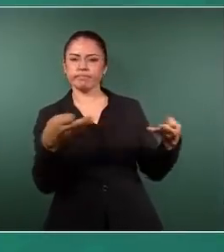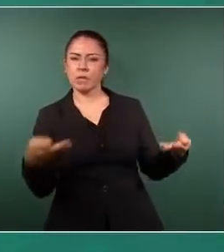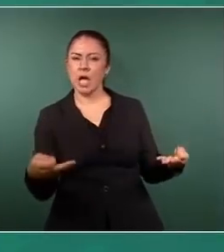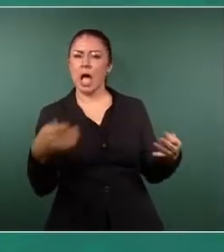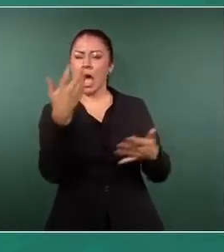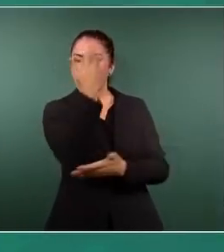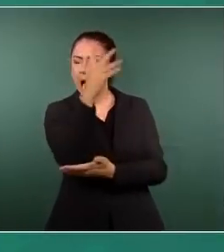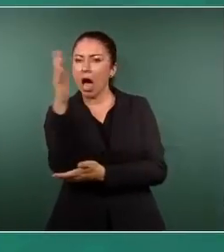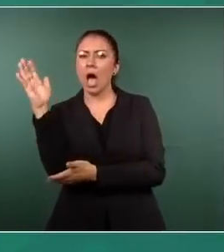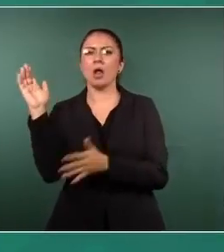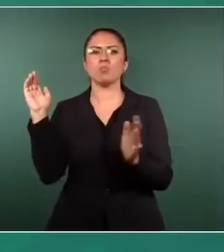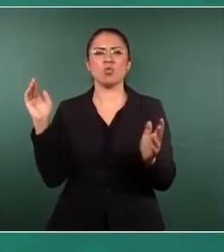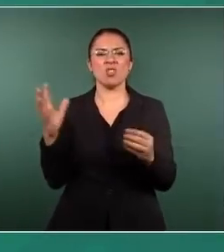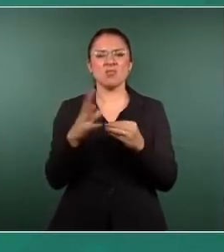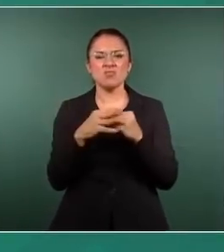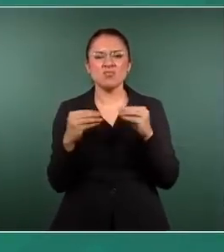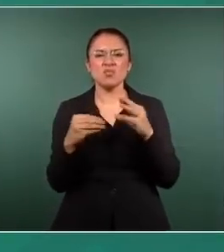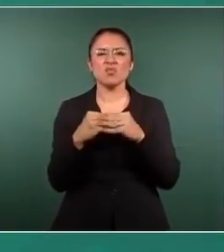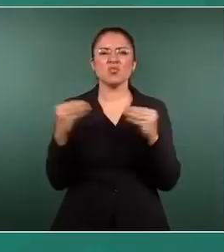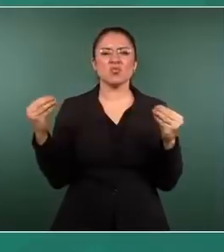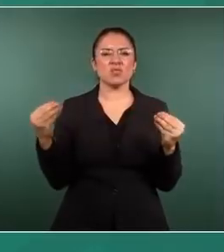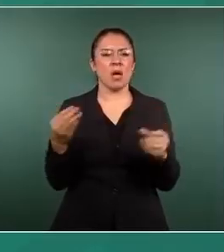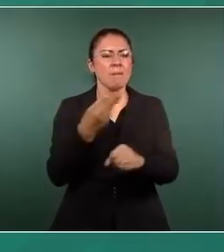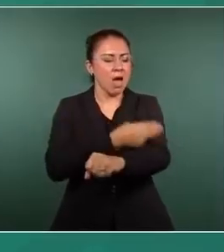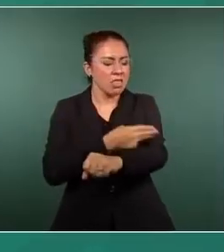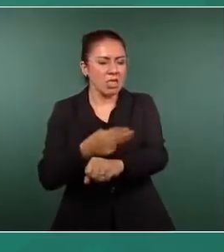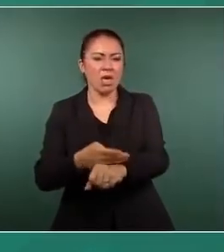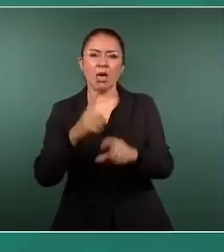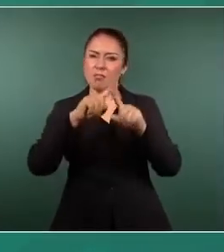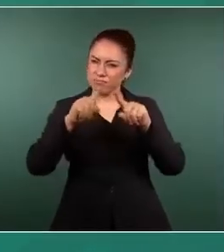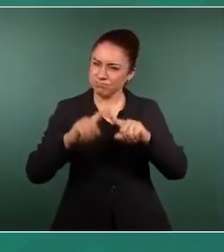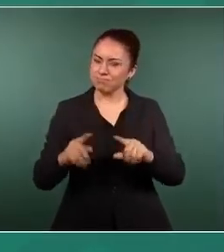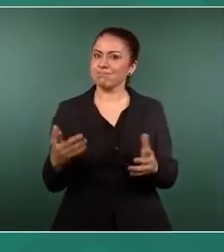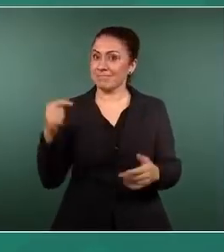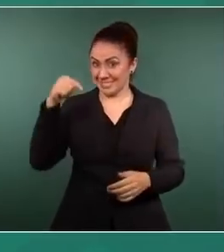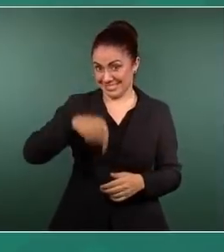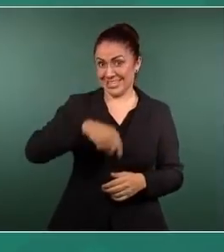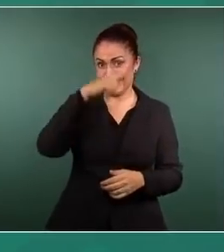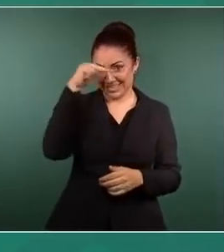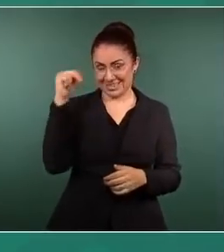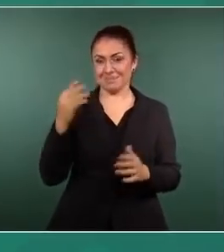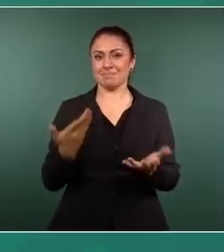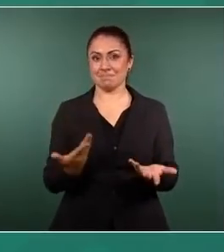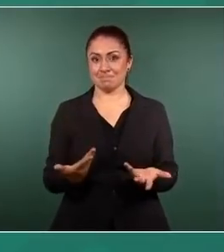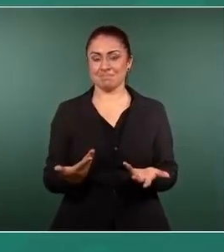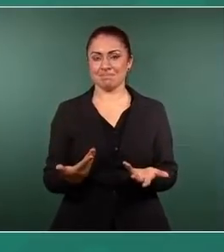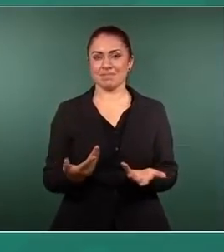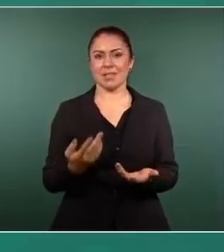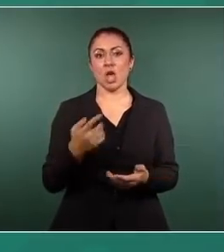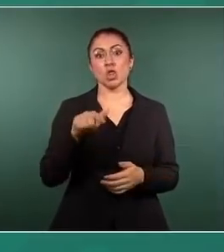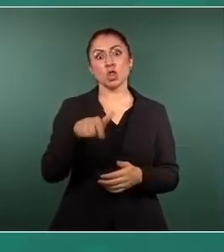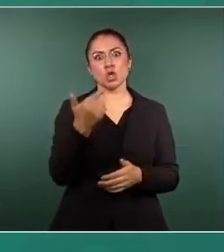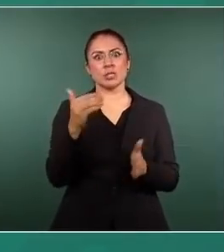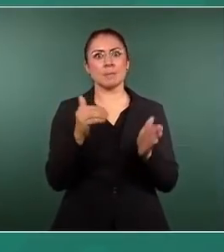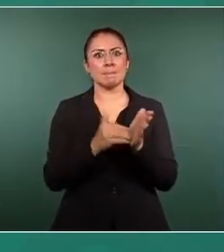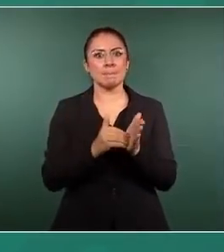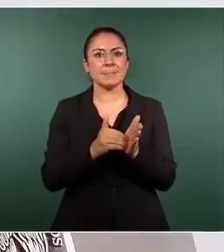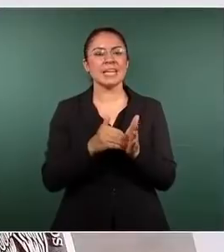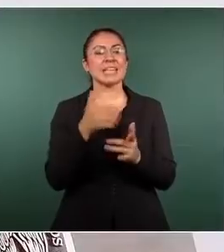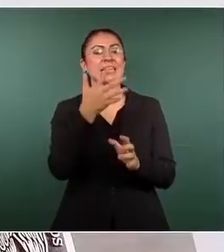frutales frutales y maderables aquí en nayarit 12 mil 500 hectáreas